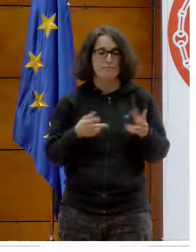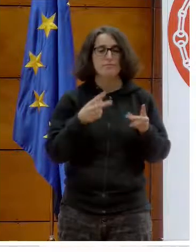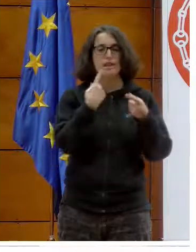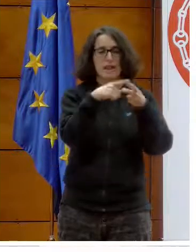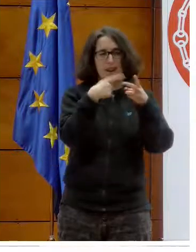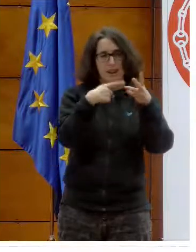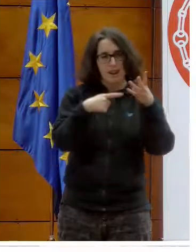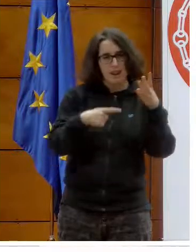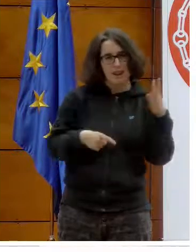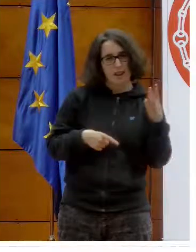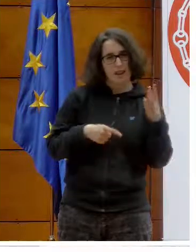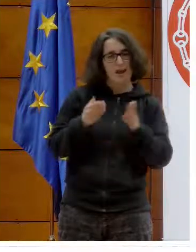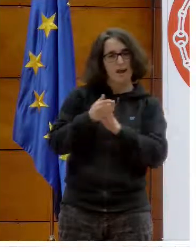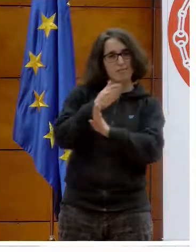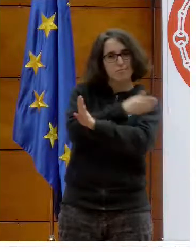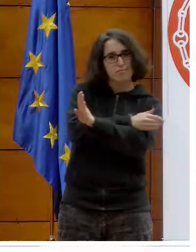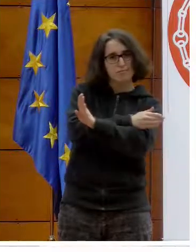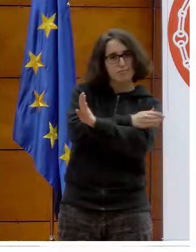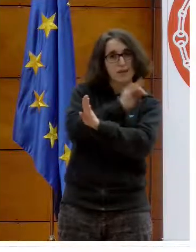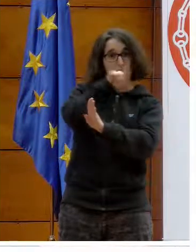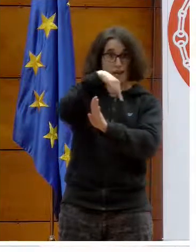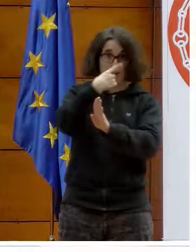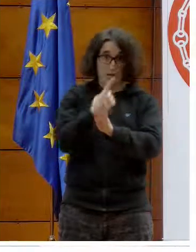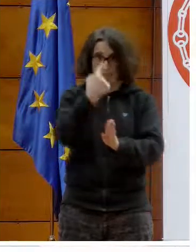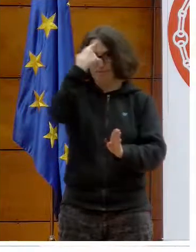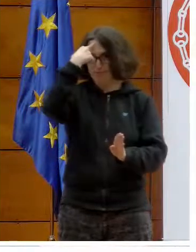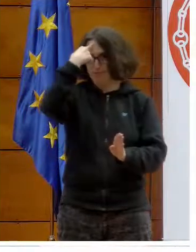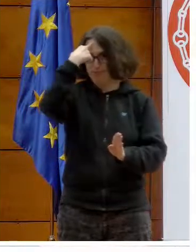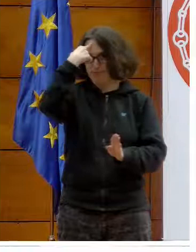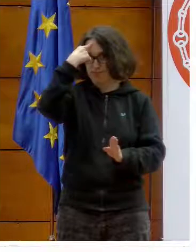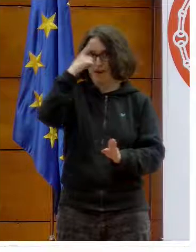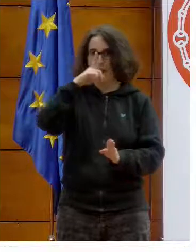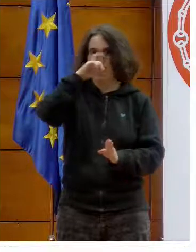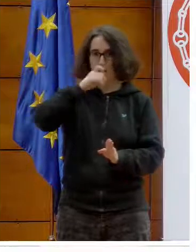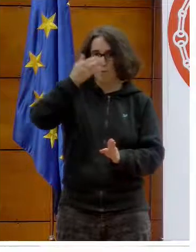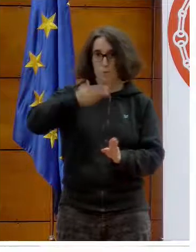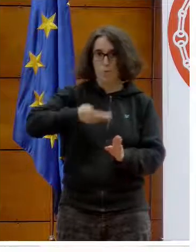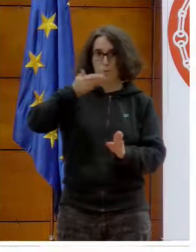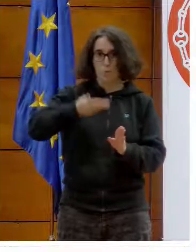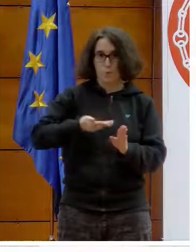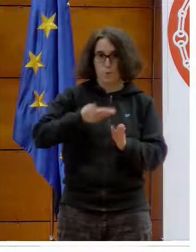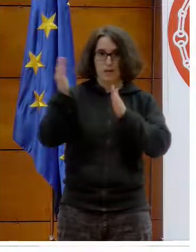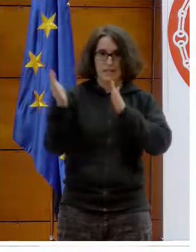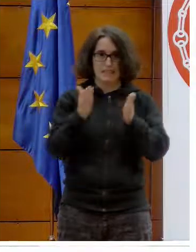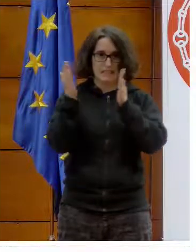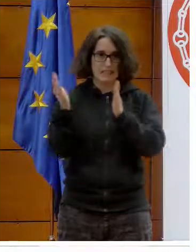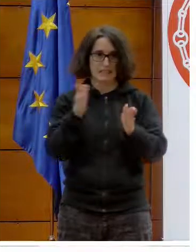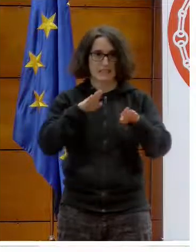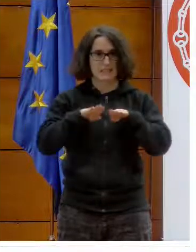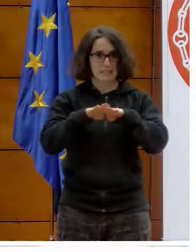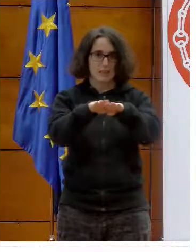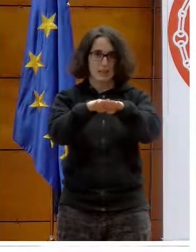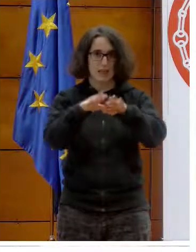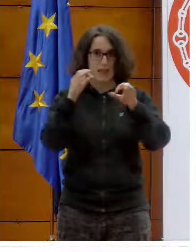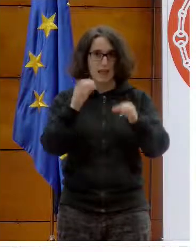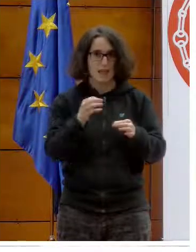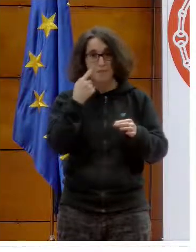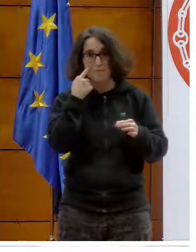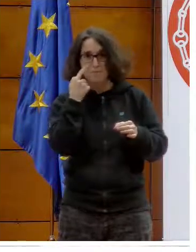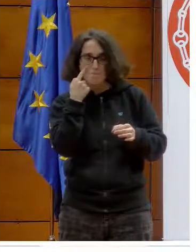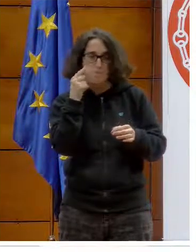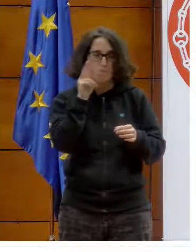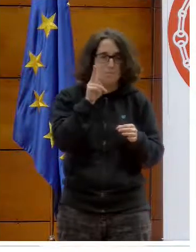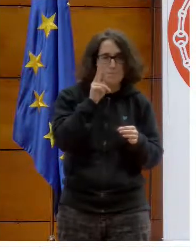pues no debemos olvidarlos una vez que hemos empezado la terapia. Y durante y después de la misma tendremos que seguir observando y midiendo pues,